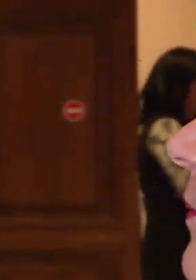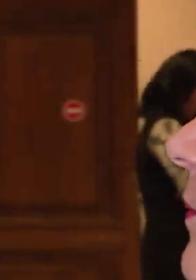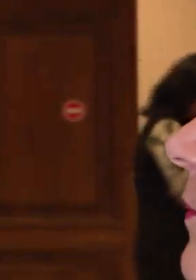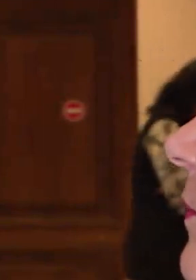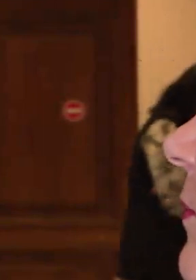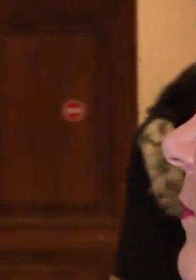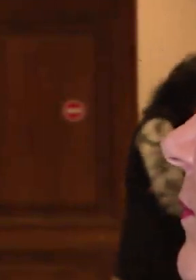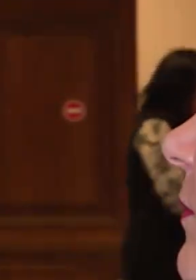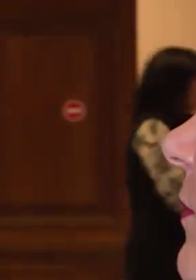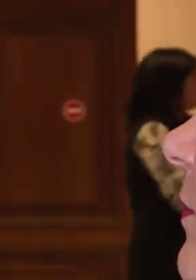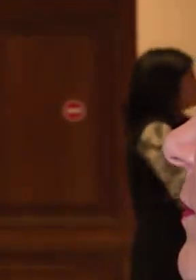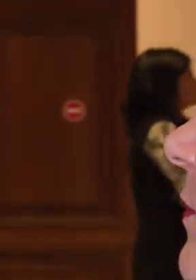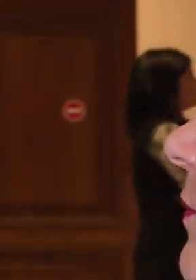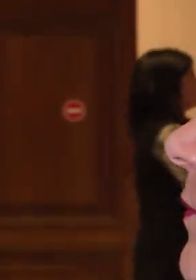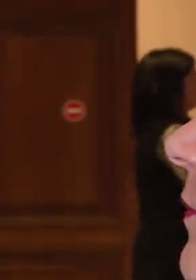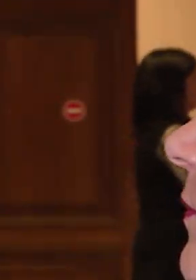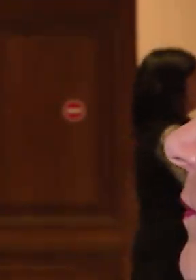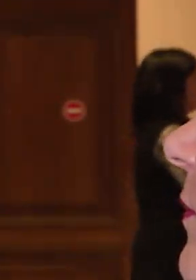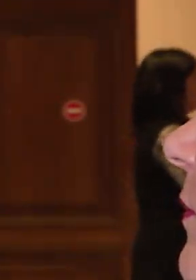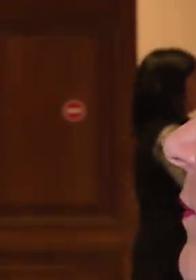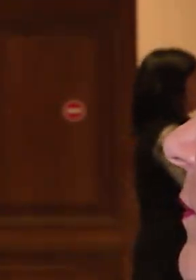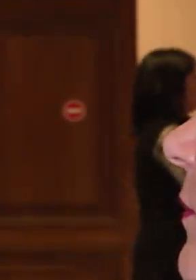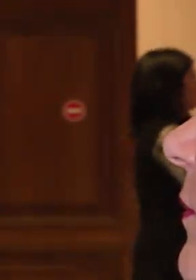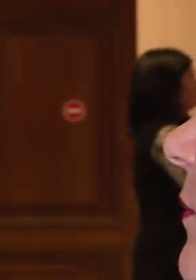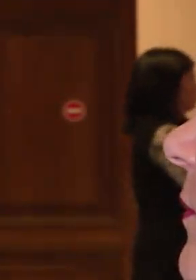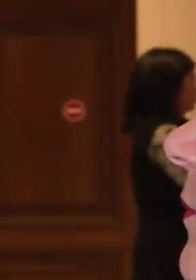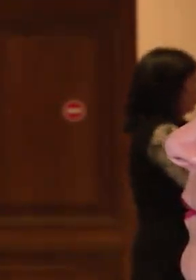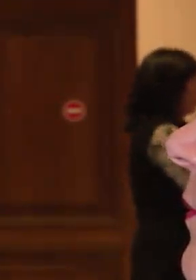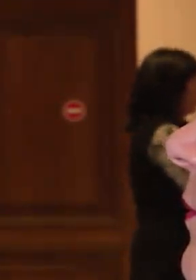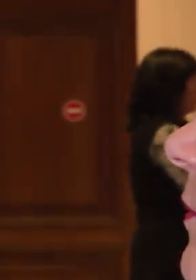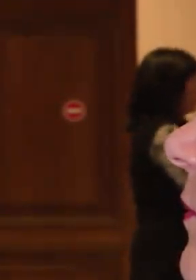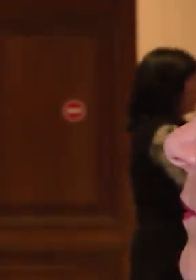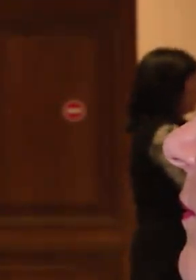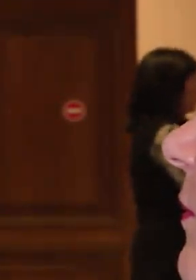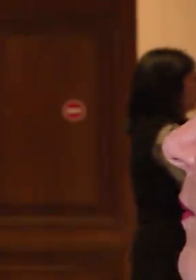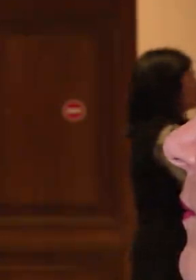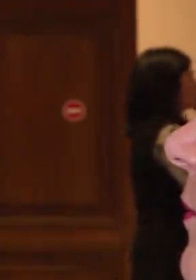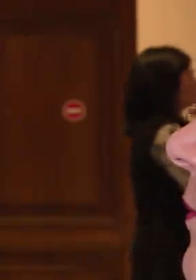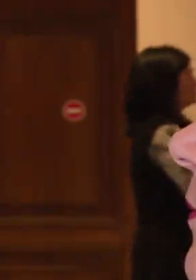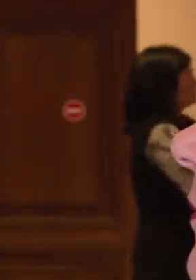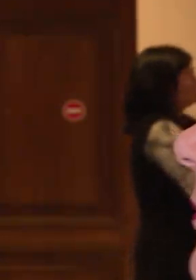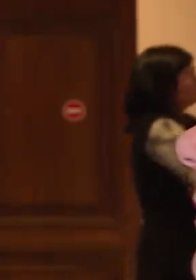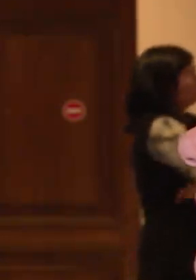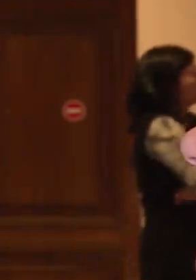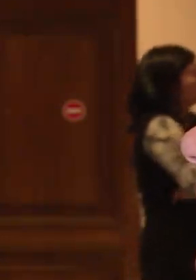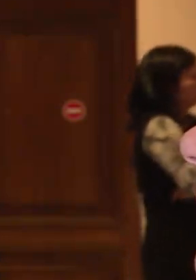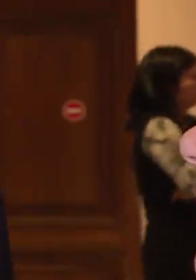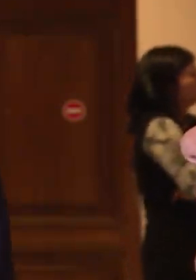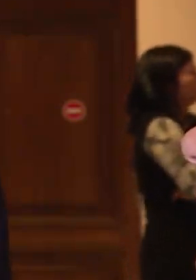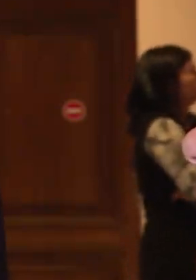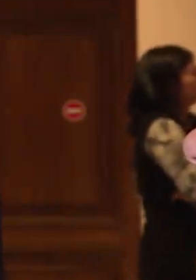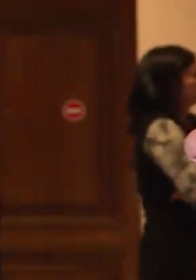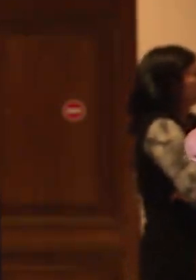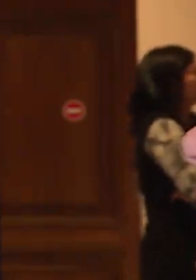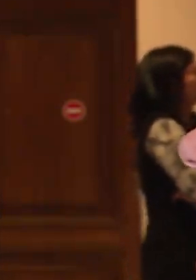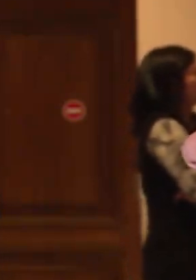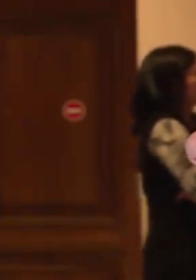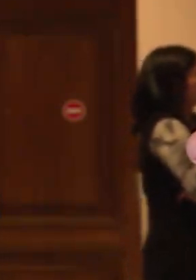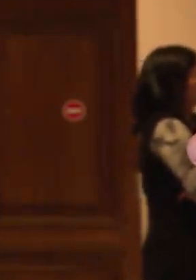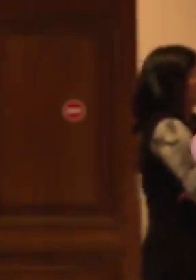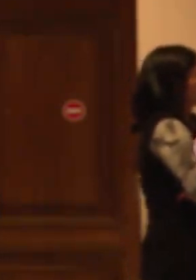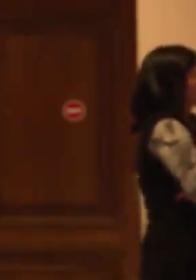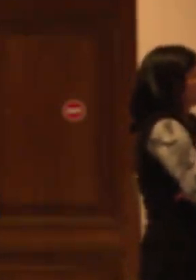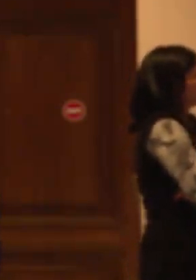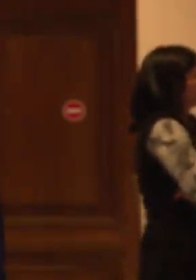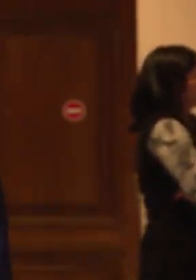la razón de ser también tiene que ver con que él no está psicológicamente preparado. Esos son el tipo de cosas que podemos explorar en la mixta, siempre y cuando